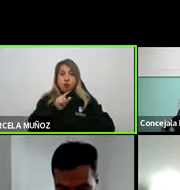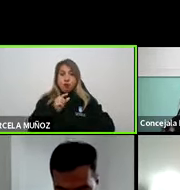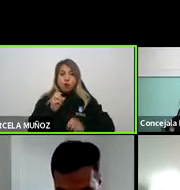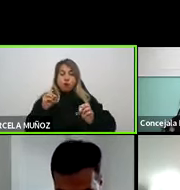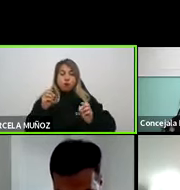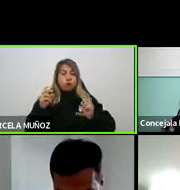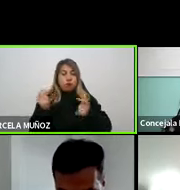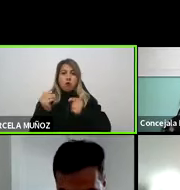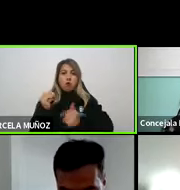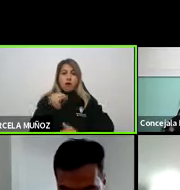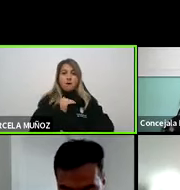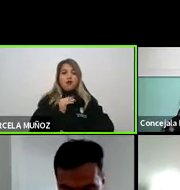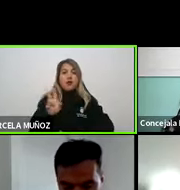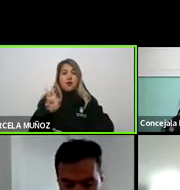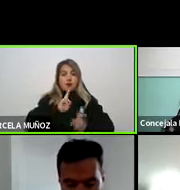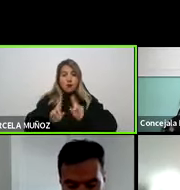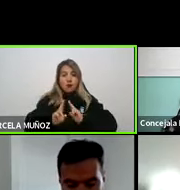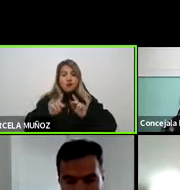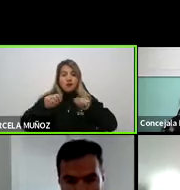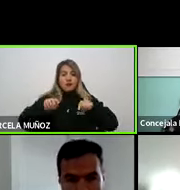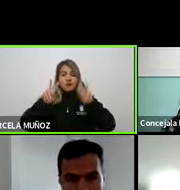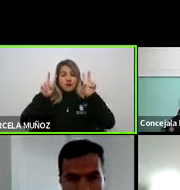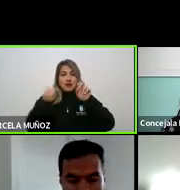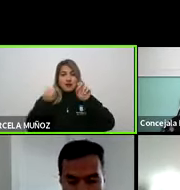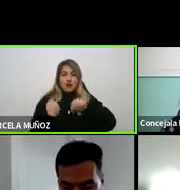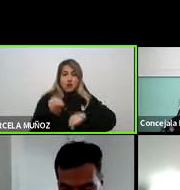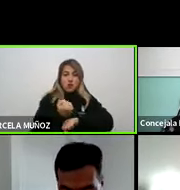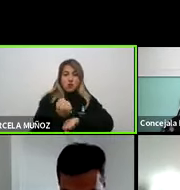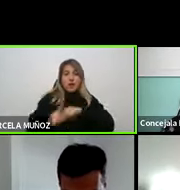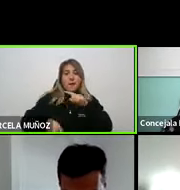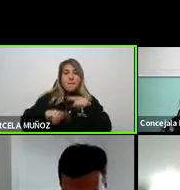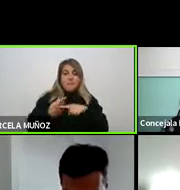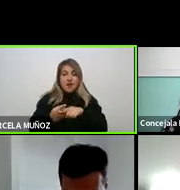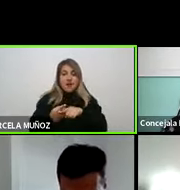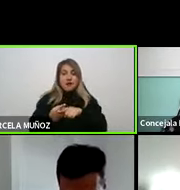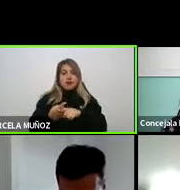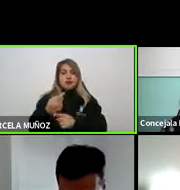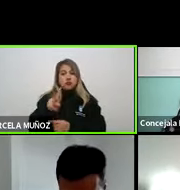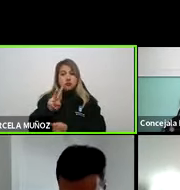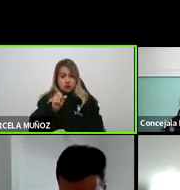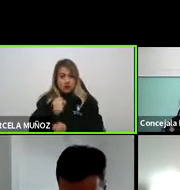generado de parte del municipio con esta ayuda. Me sumo también a la disponibilidad de trabajo.